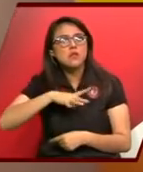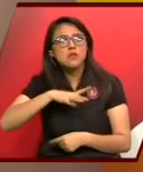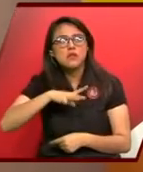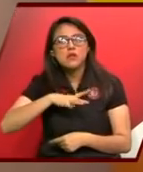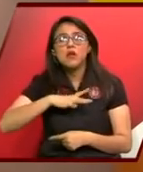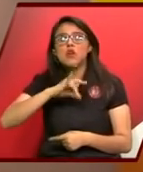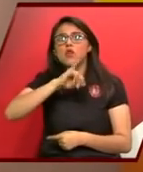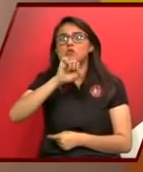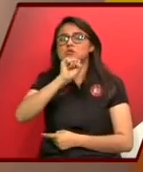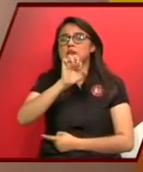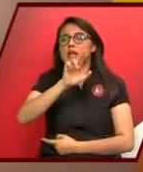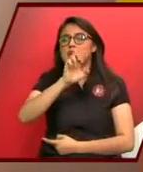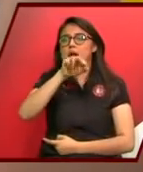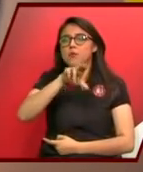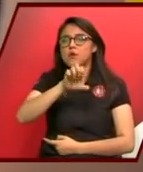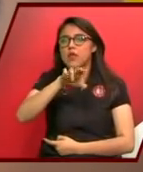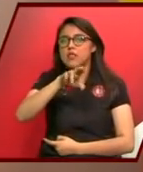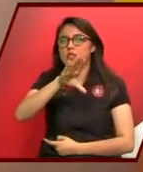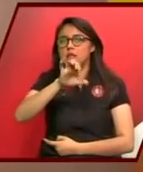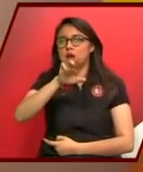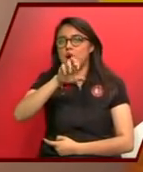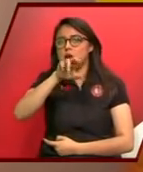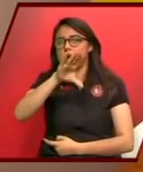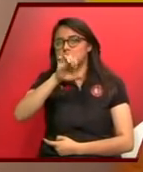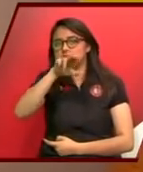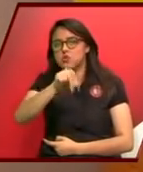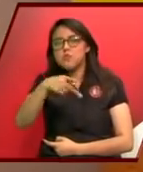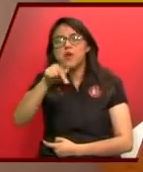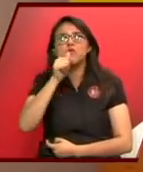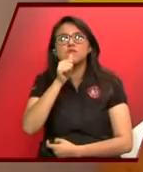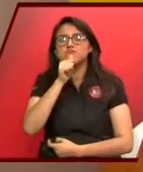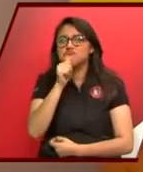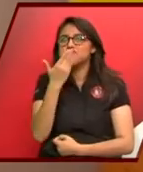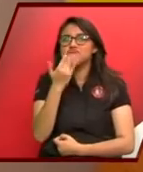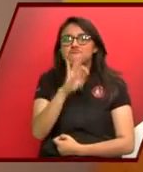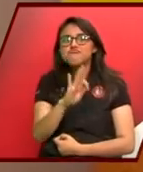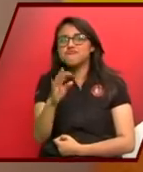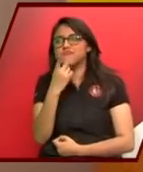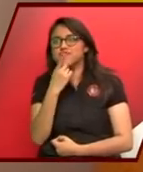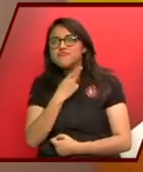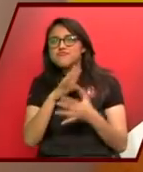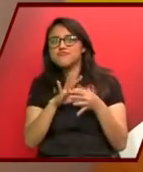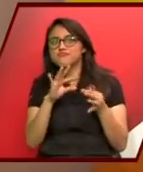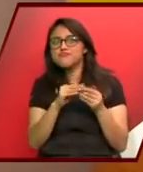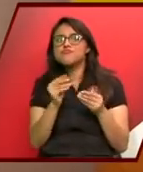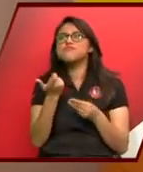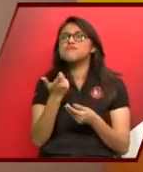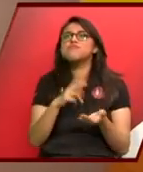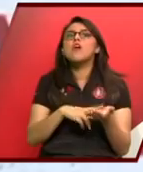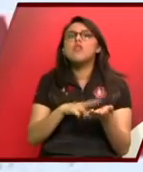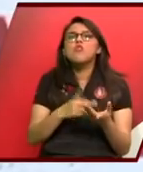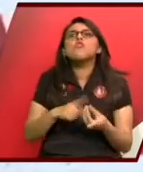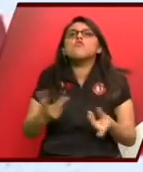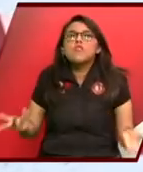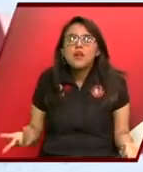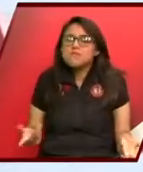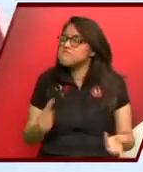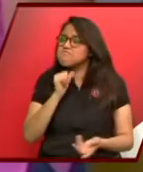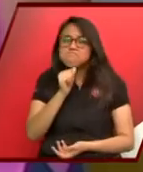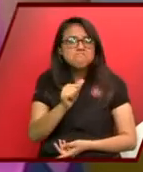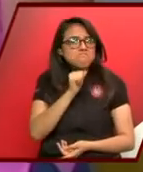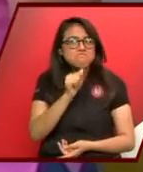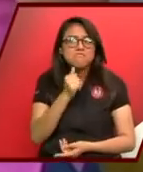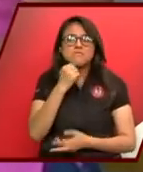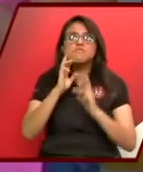José Ramón Cuevas Encarnación, donde hasta la fecha no nos ha querido brindar ningún reporte en que fue designado. Señalan que han